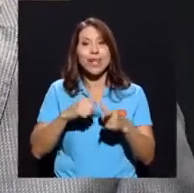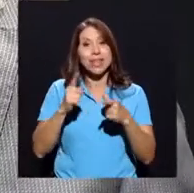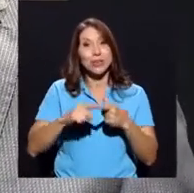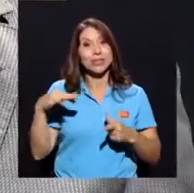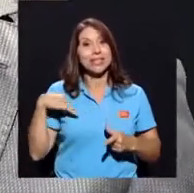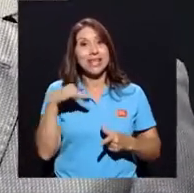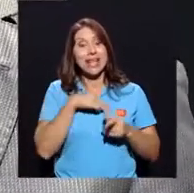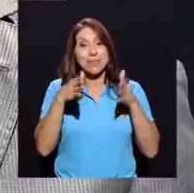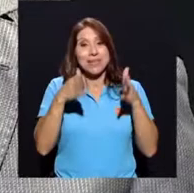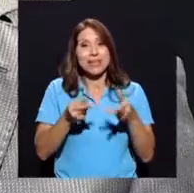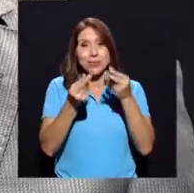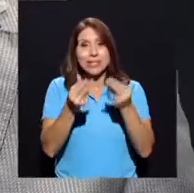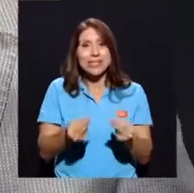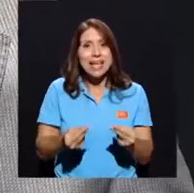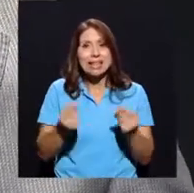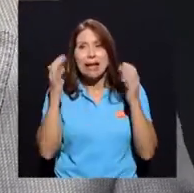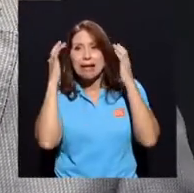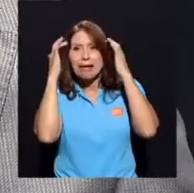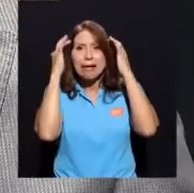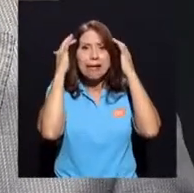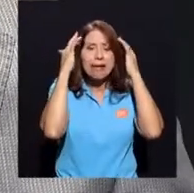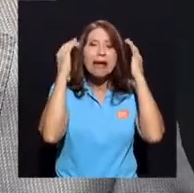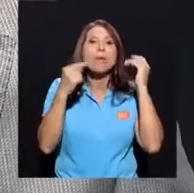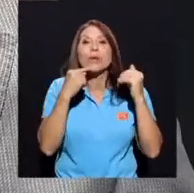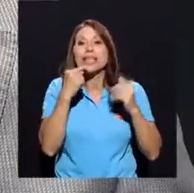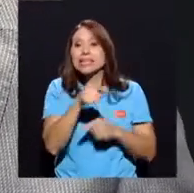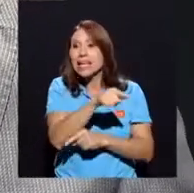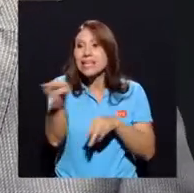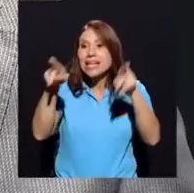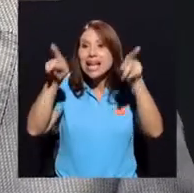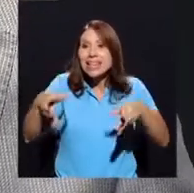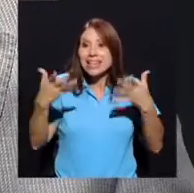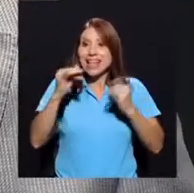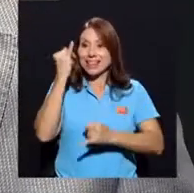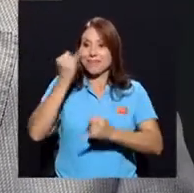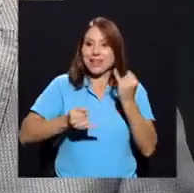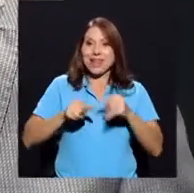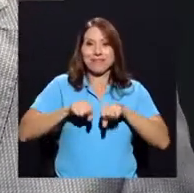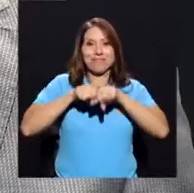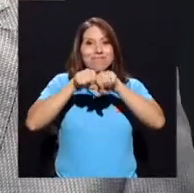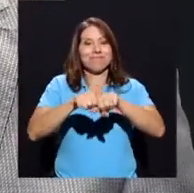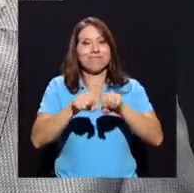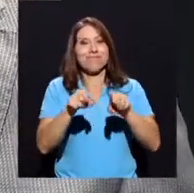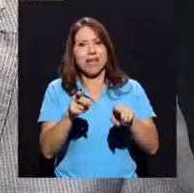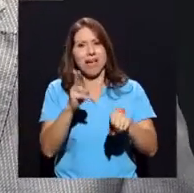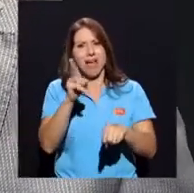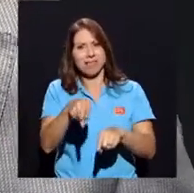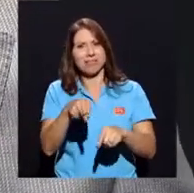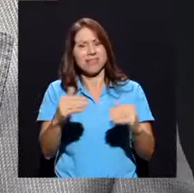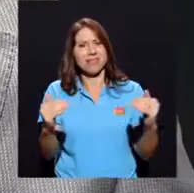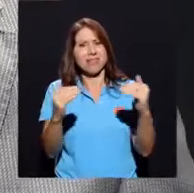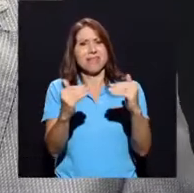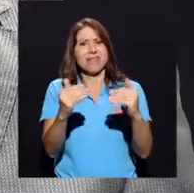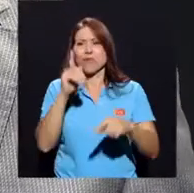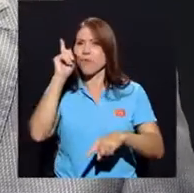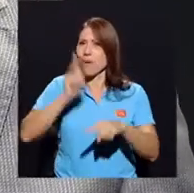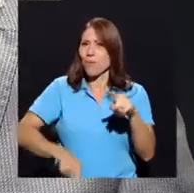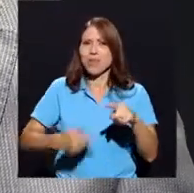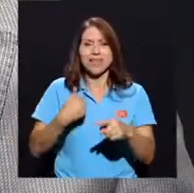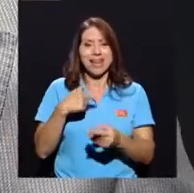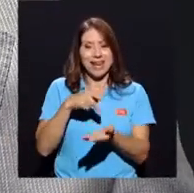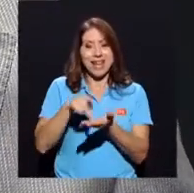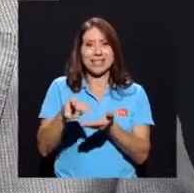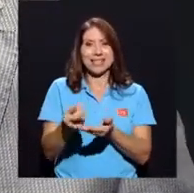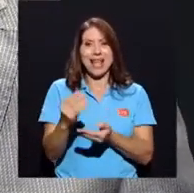preocupado y sino porque dice esta gente que sale preparada si no va a poder este tener salarios altos no va a